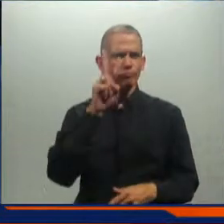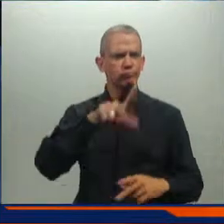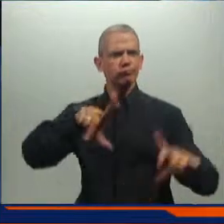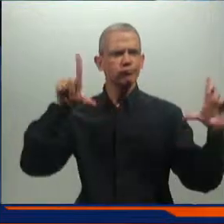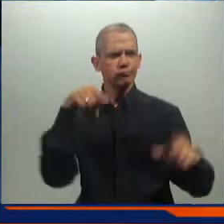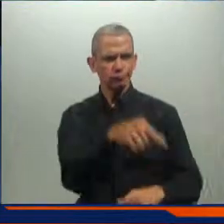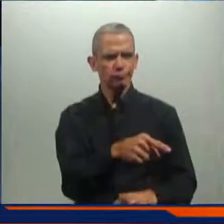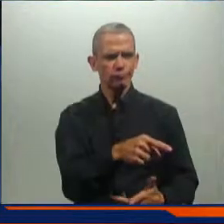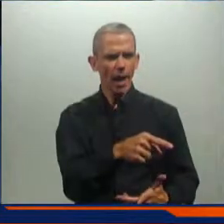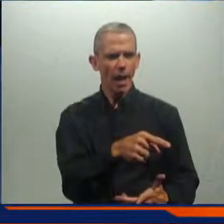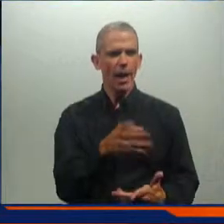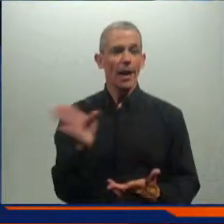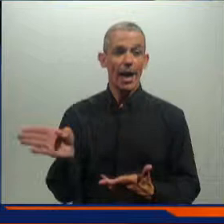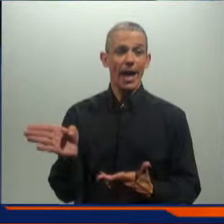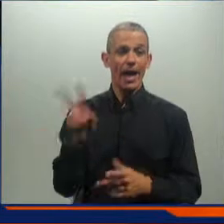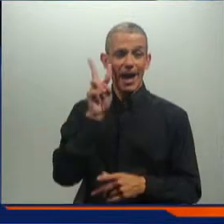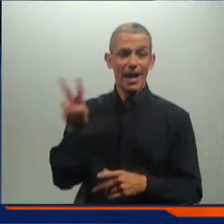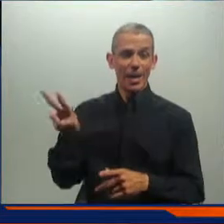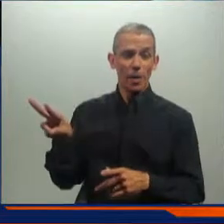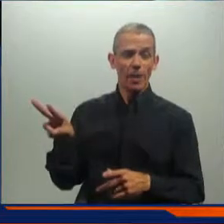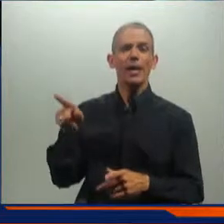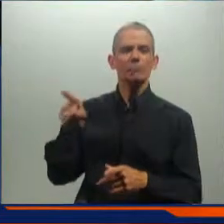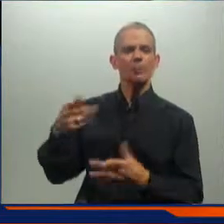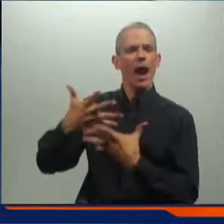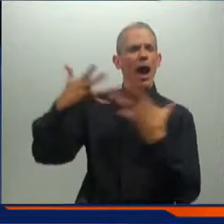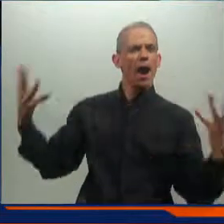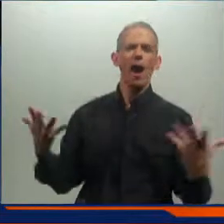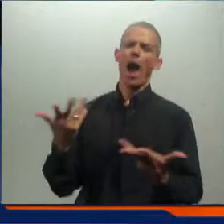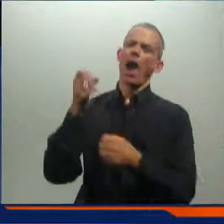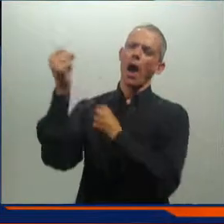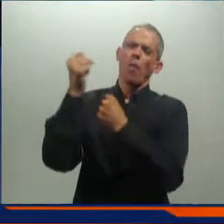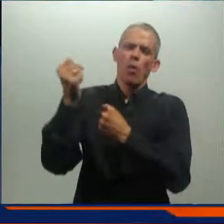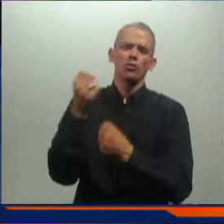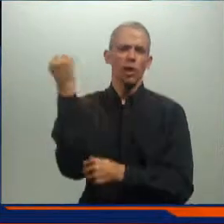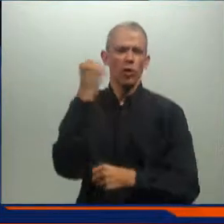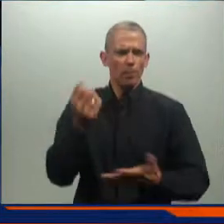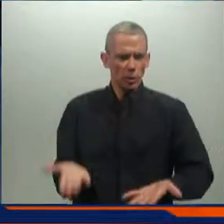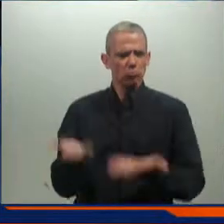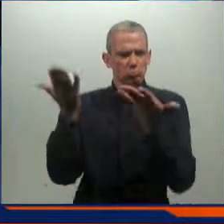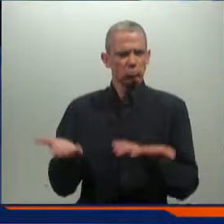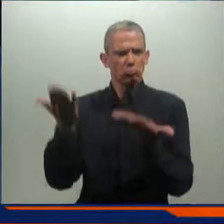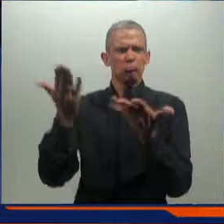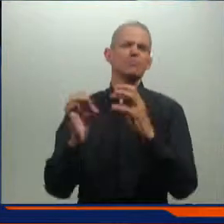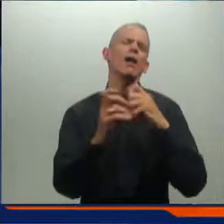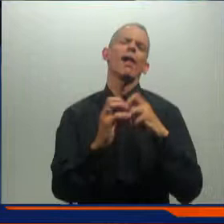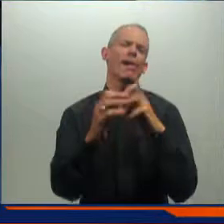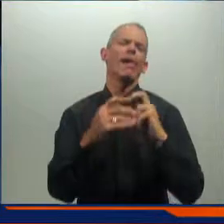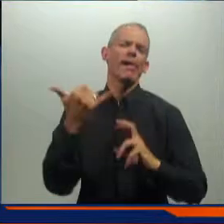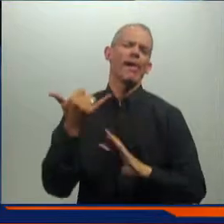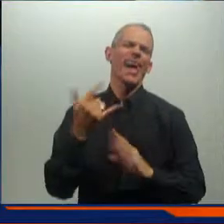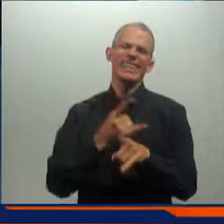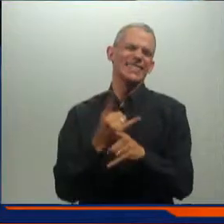pantalla, un hombre que le dio grandeza al boxeo. Sin dejar de lado toda aquella polémica que lo